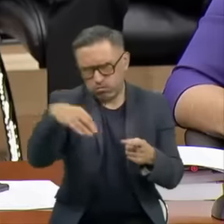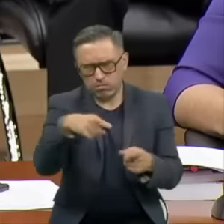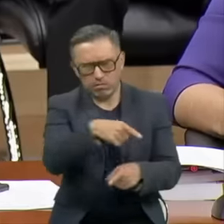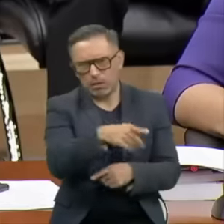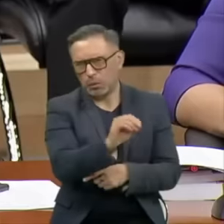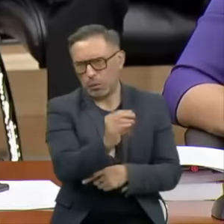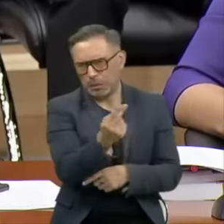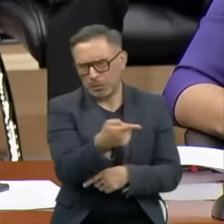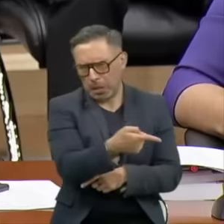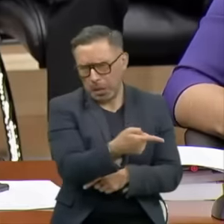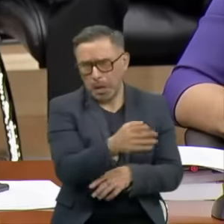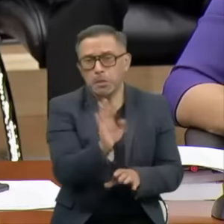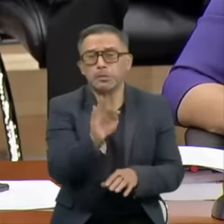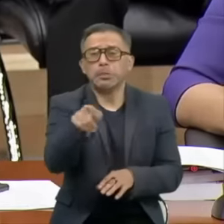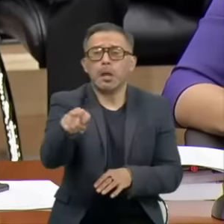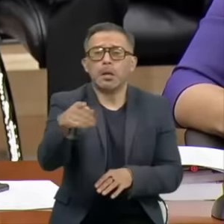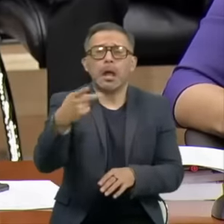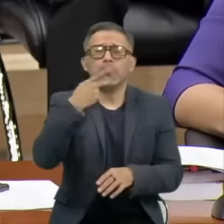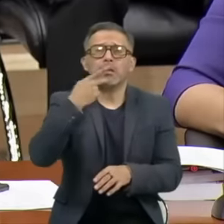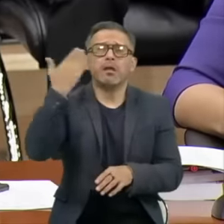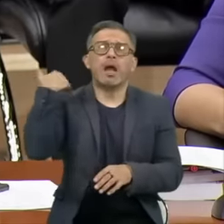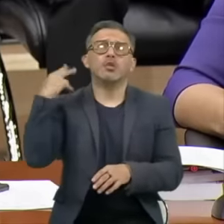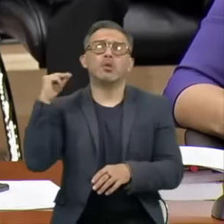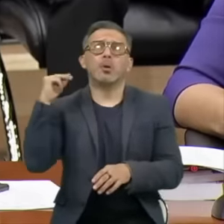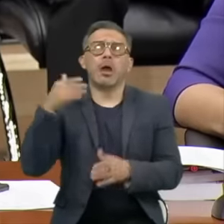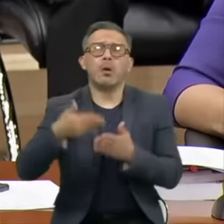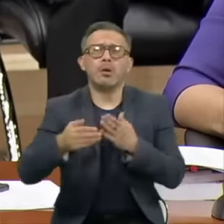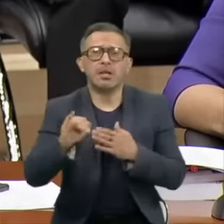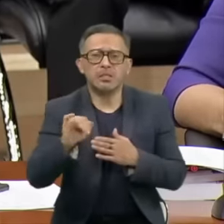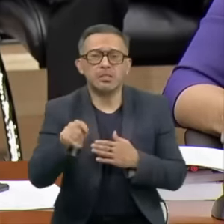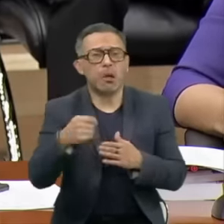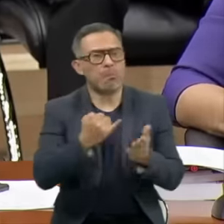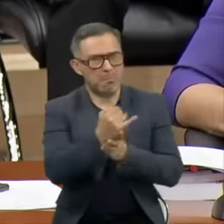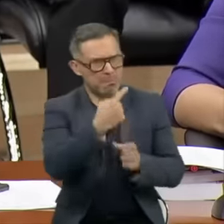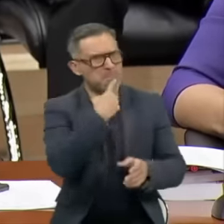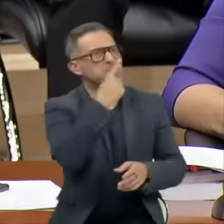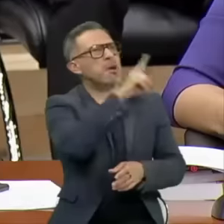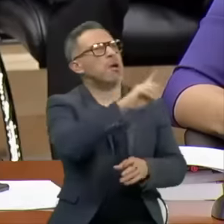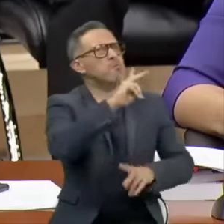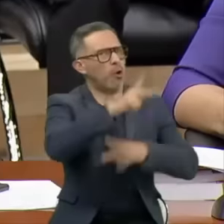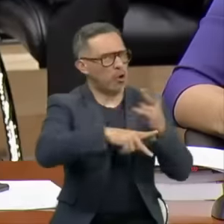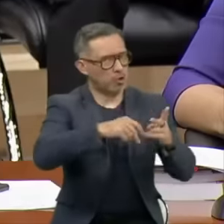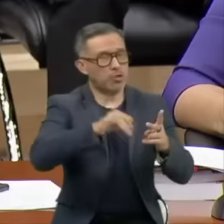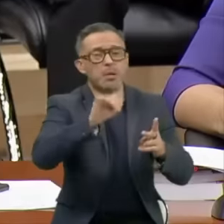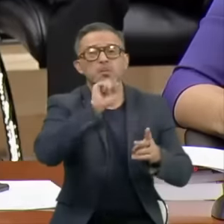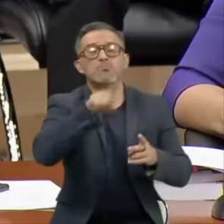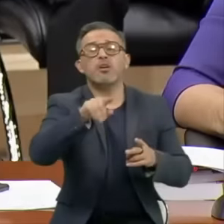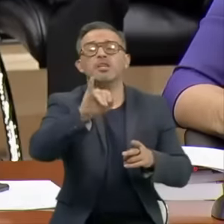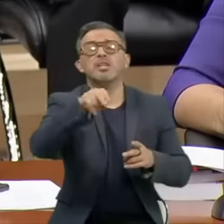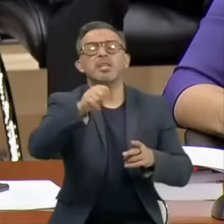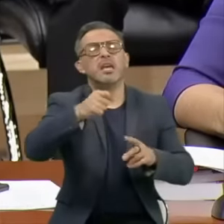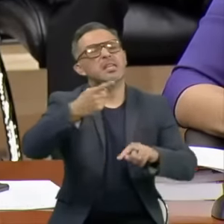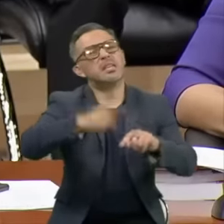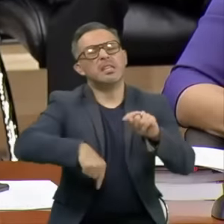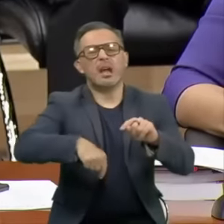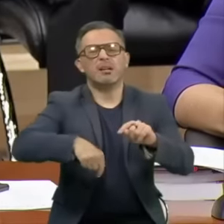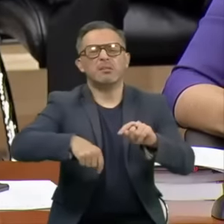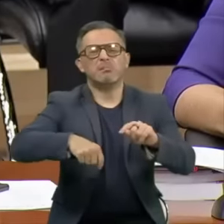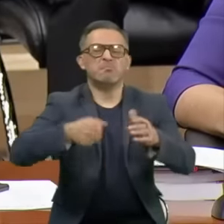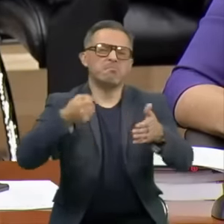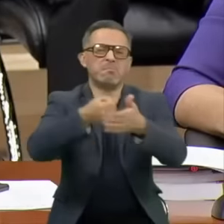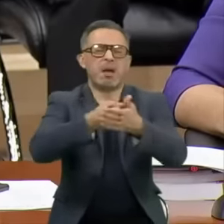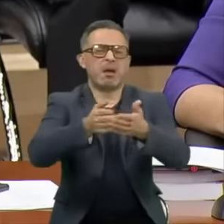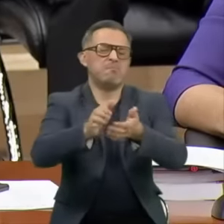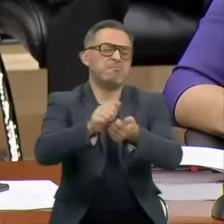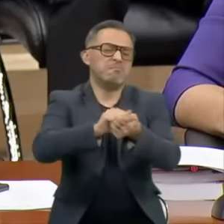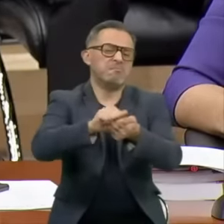podemos acusar de incongruencia, pero no vamos a proceder contra ninguno, ni vamos a demoler al INE tampoco. Pues eso, si cuando cambió de